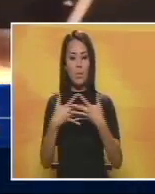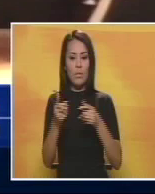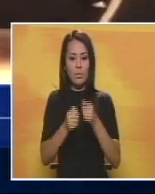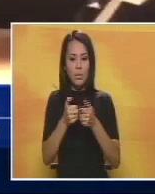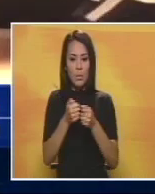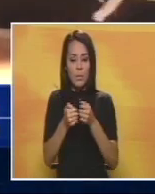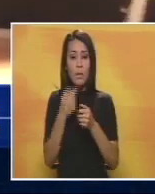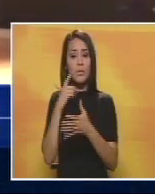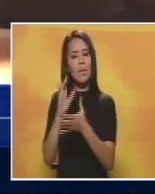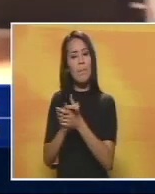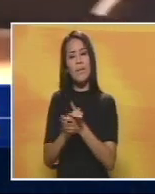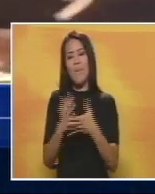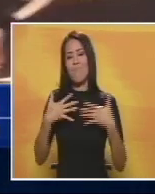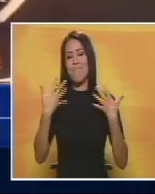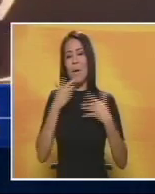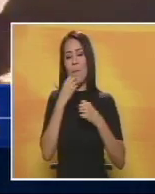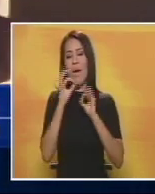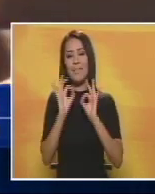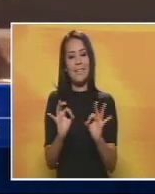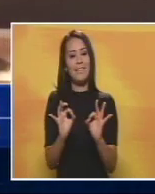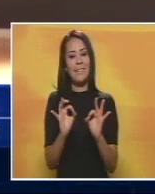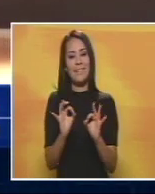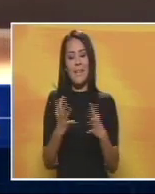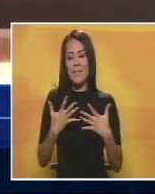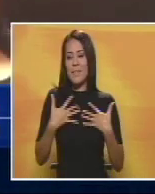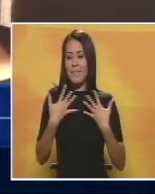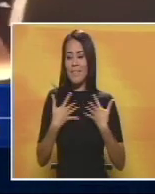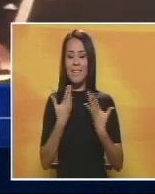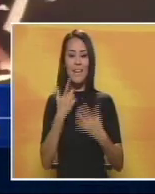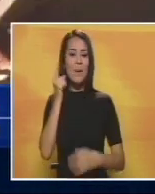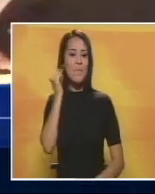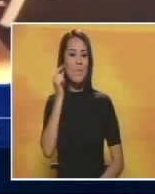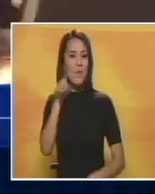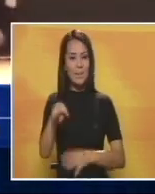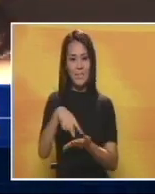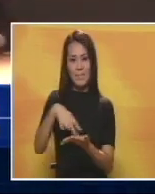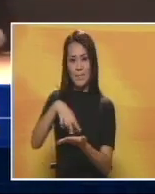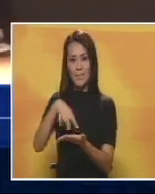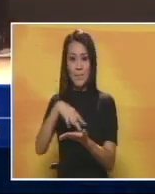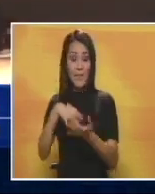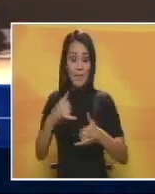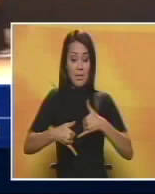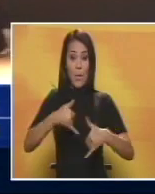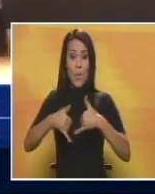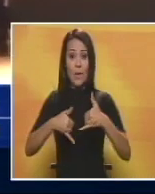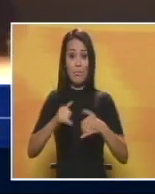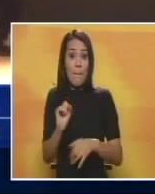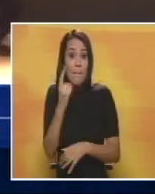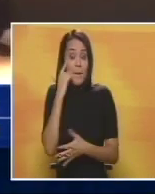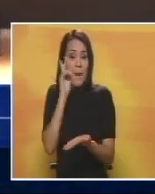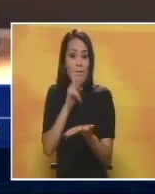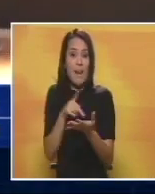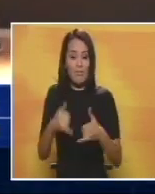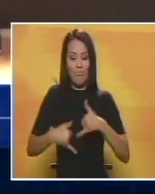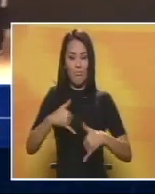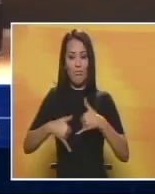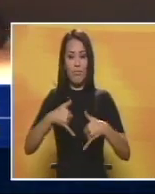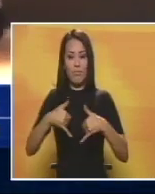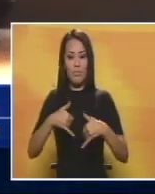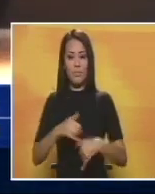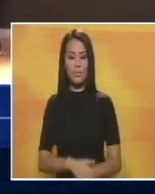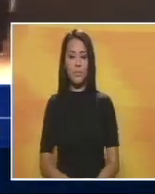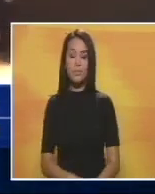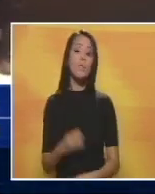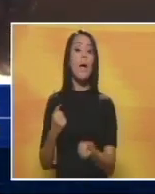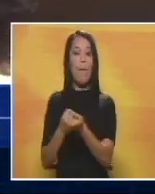publicación que su amigo es muy divertido y la hizo sentir como una dama de la salsa en tacones, aunque fue su primera vez. Como era de esperarse, sus seguidores